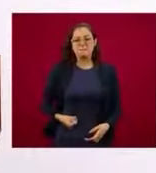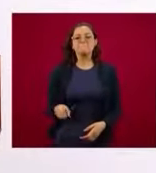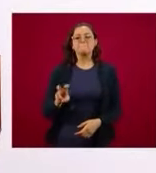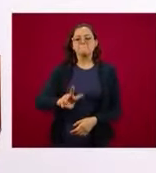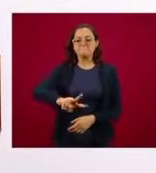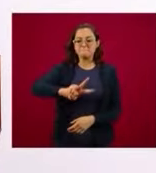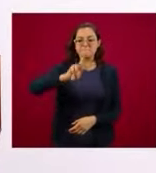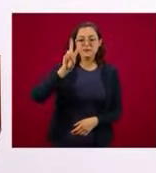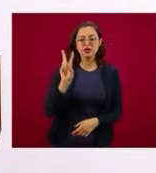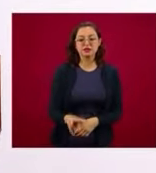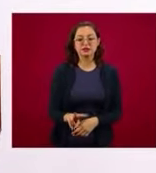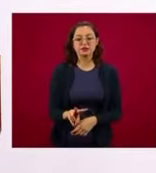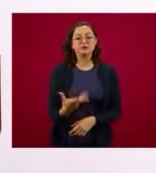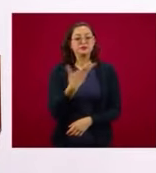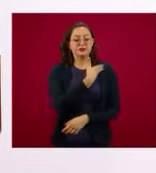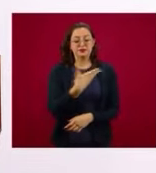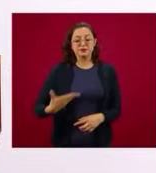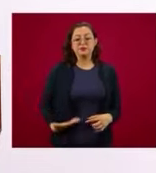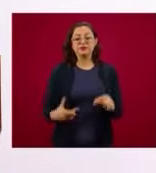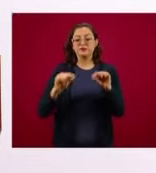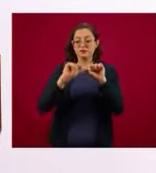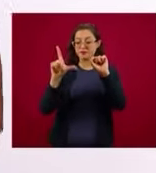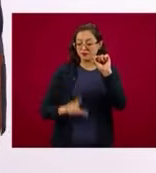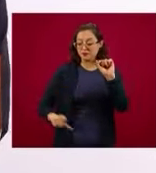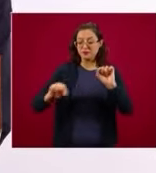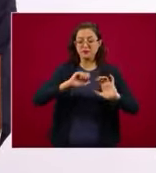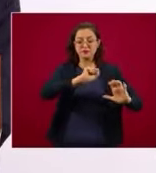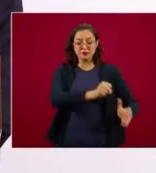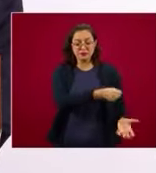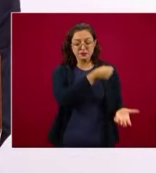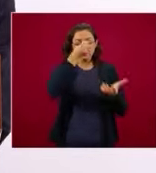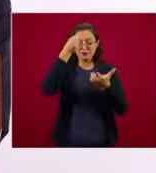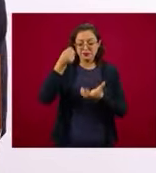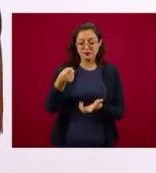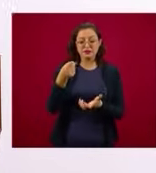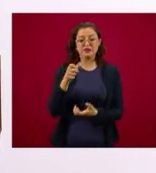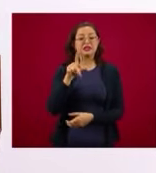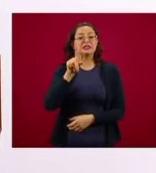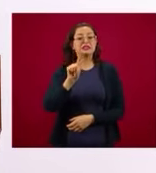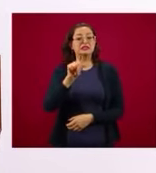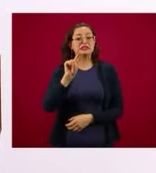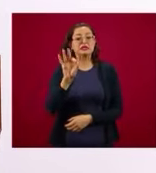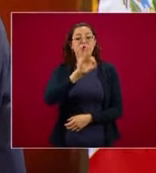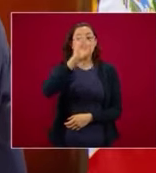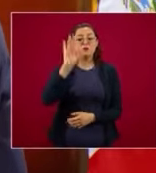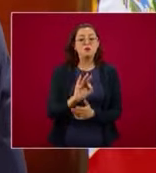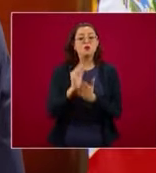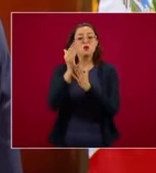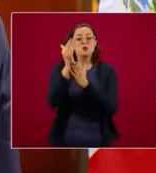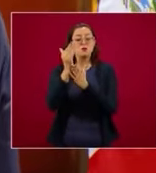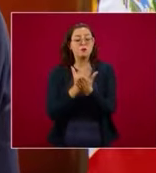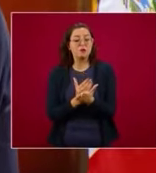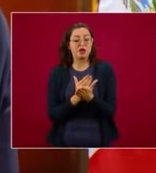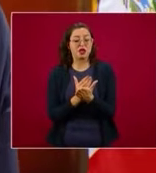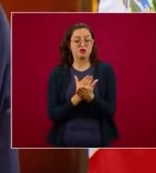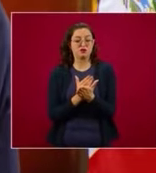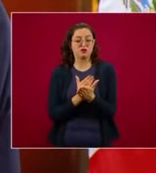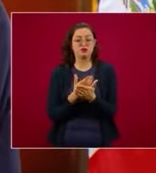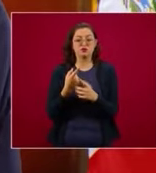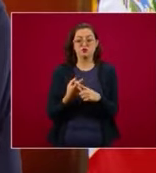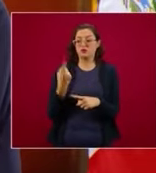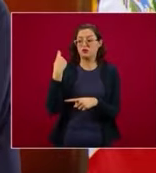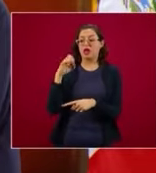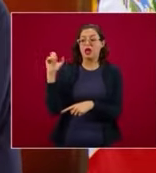materia de seguridad y también a pesar de que hizo este comentario hasta el favorable al viene también